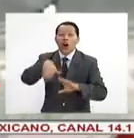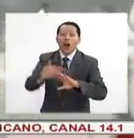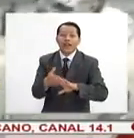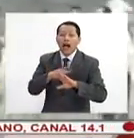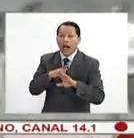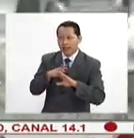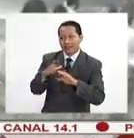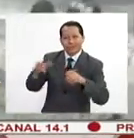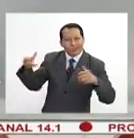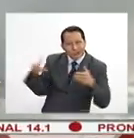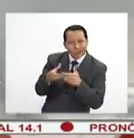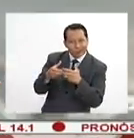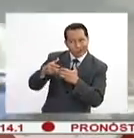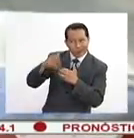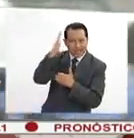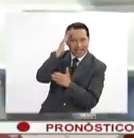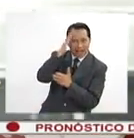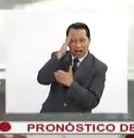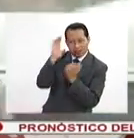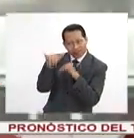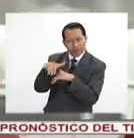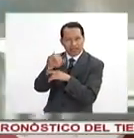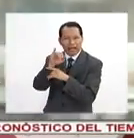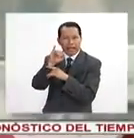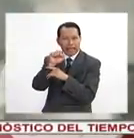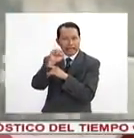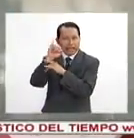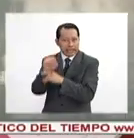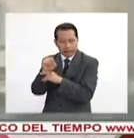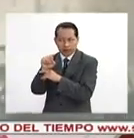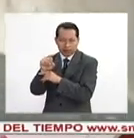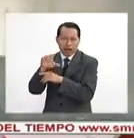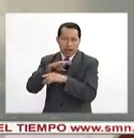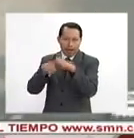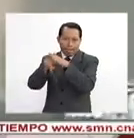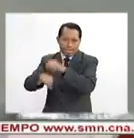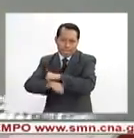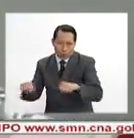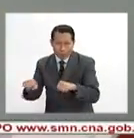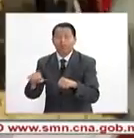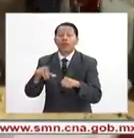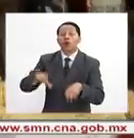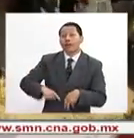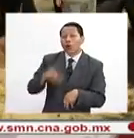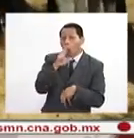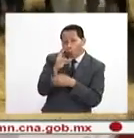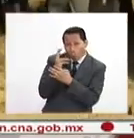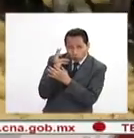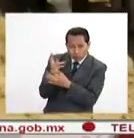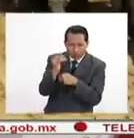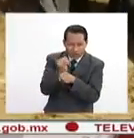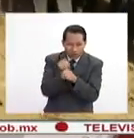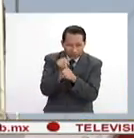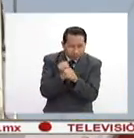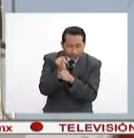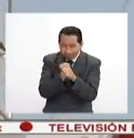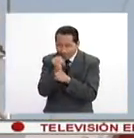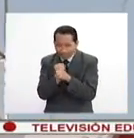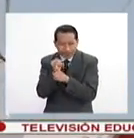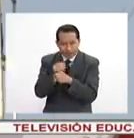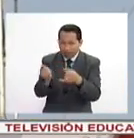puesto de mando donde se reunían los líderes de ISIS. De acuerdo con el gobierno ruso, según información que está siendo, como le digo,